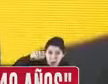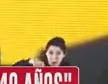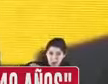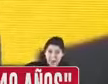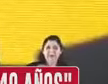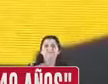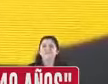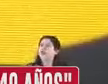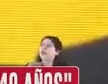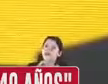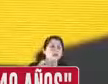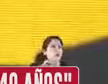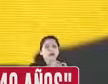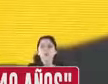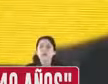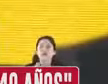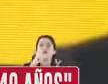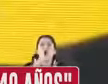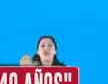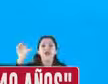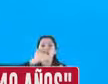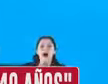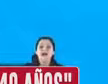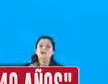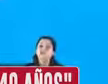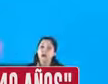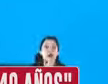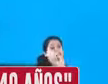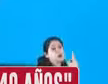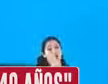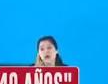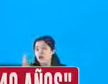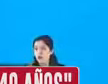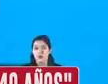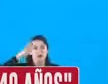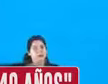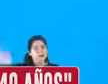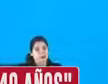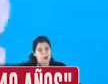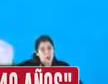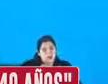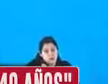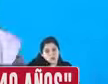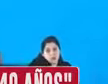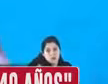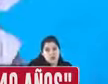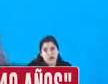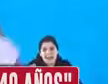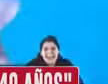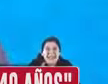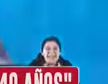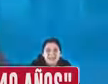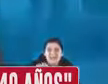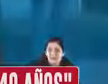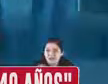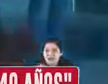cuáles son los modelos del país cada uno tiene que hacerse cargo de la parte que le corresponde en esta historia de este país